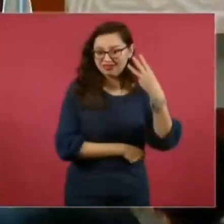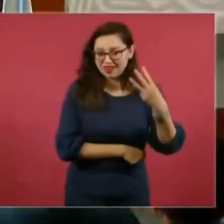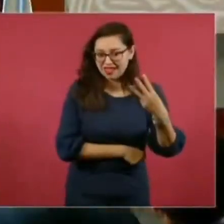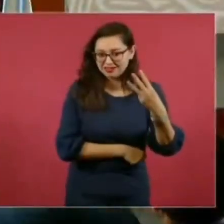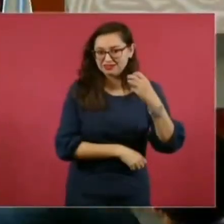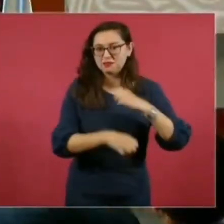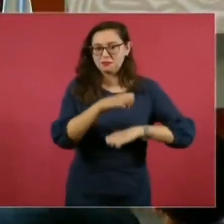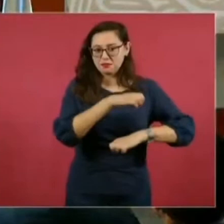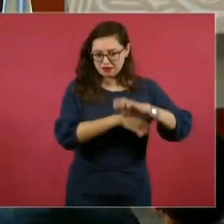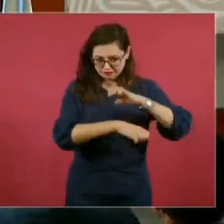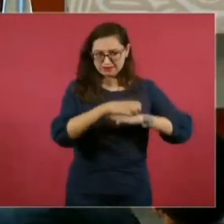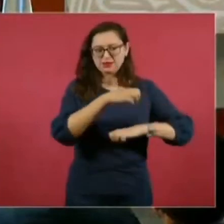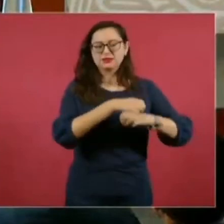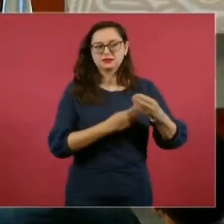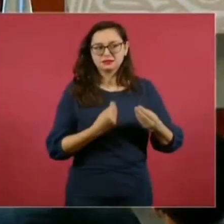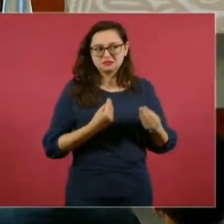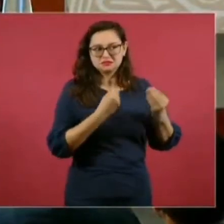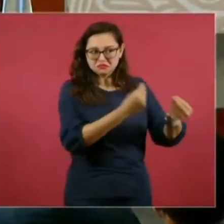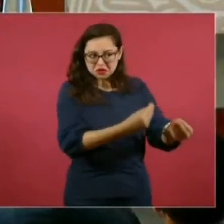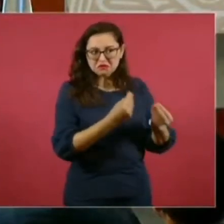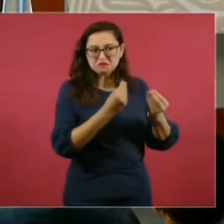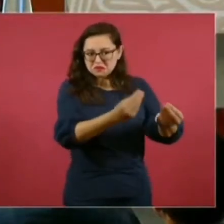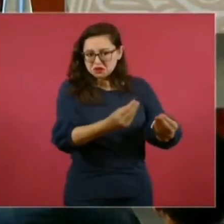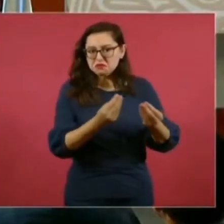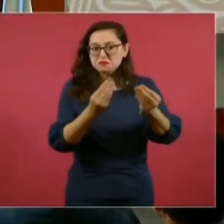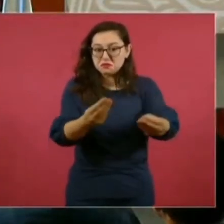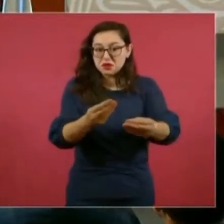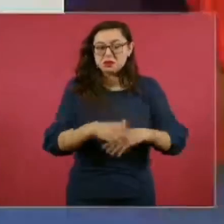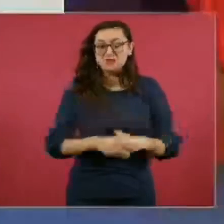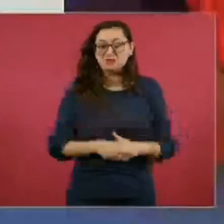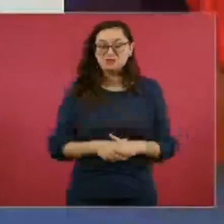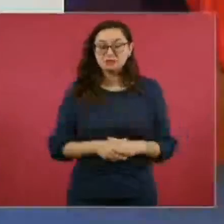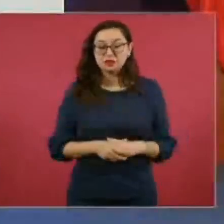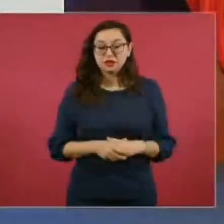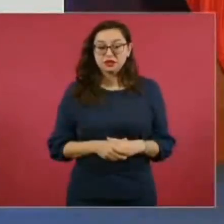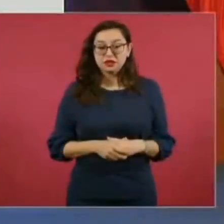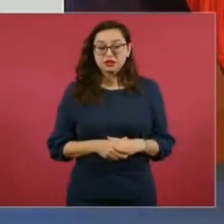consorcios del país. El 22,